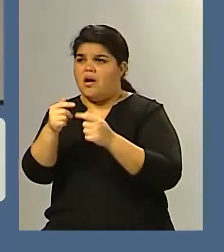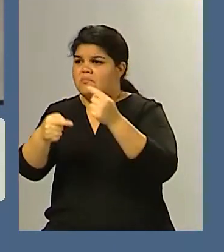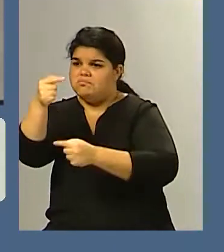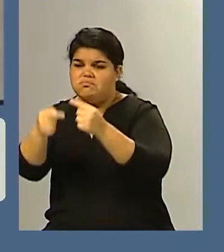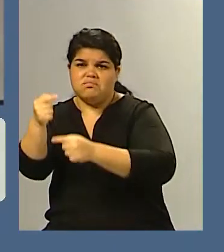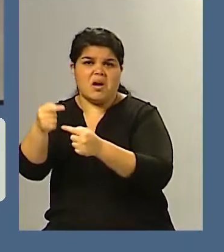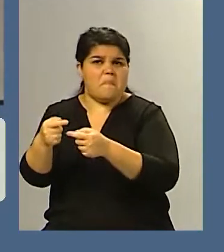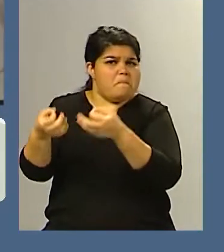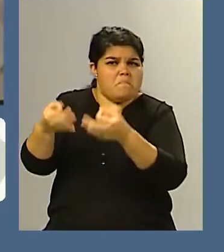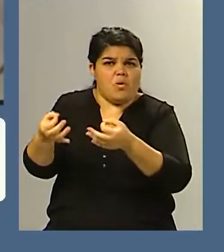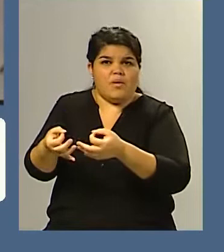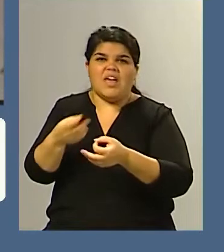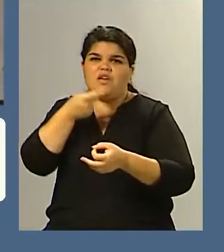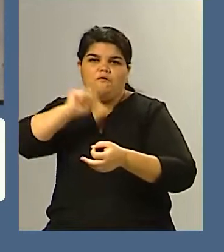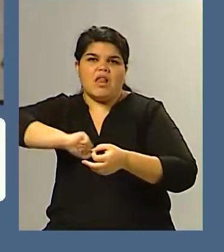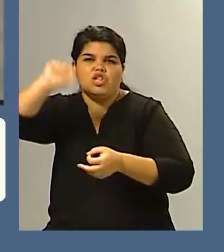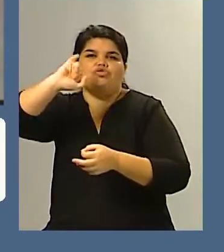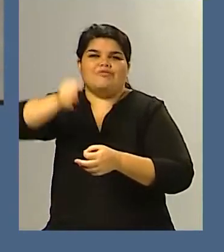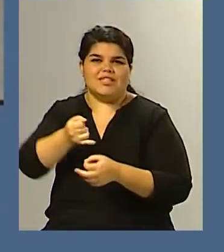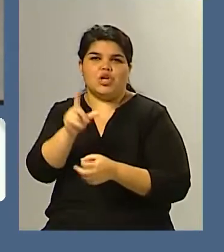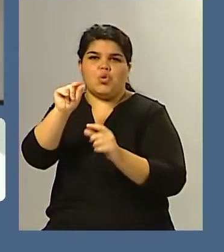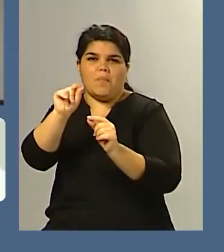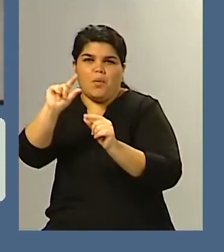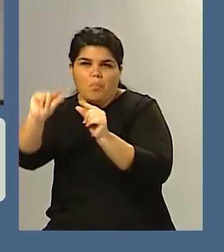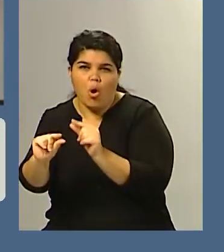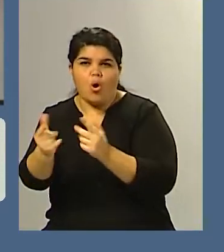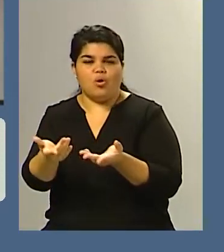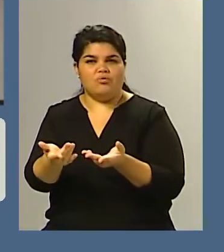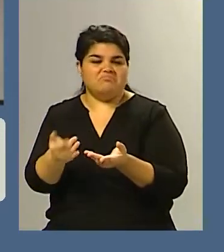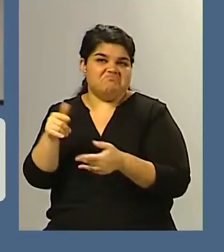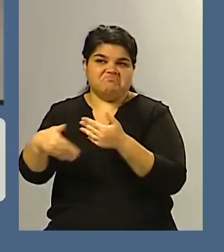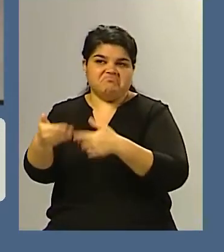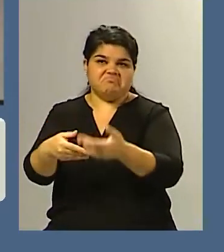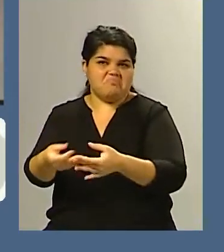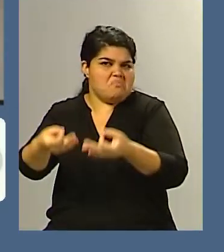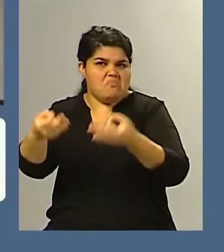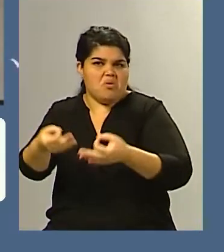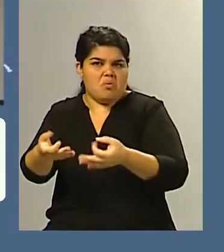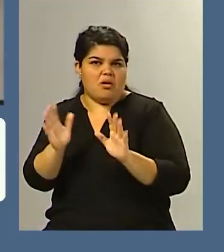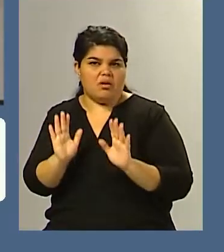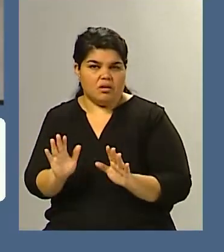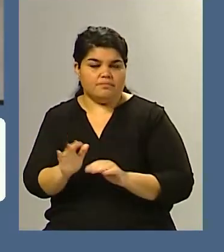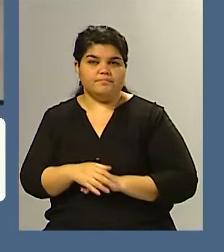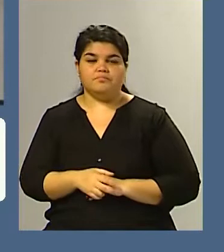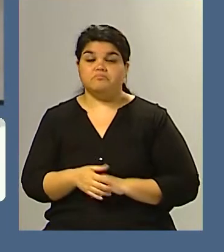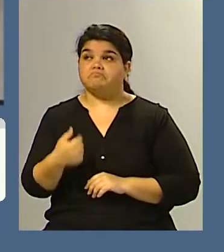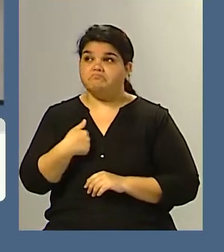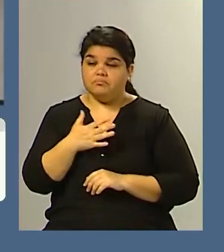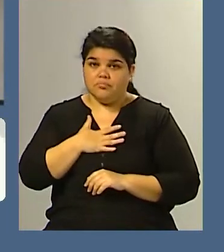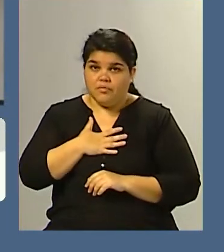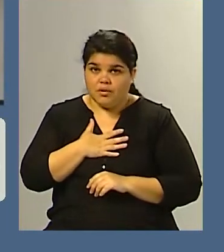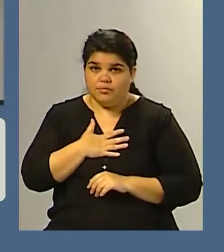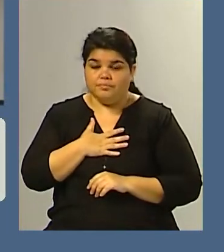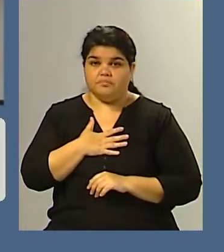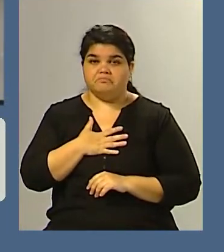señales económicas del propio lunes, hace 2 días, fueron muy buenas, con lo cual yo no